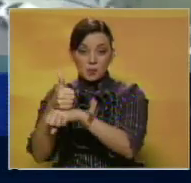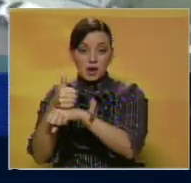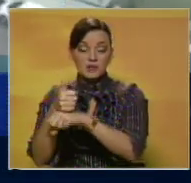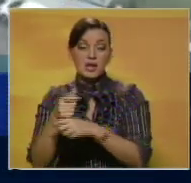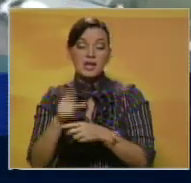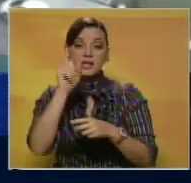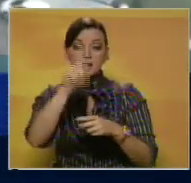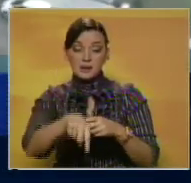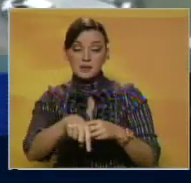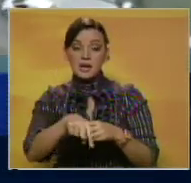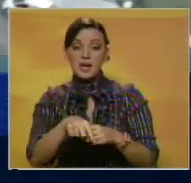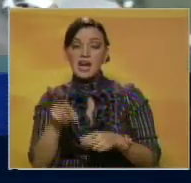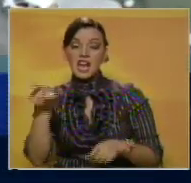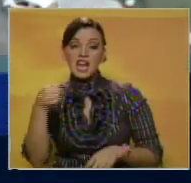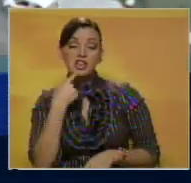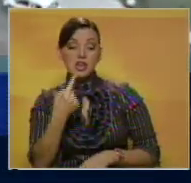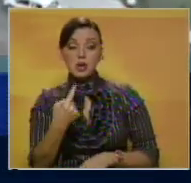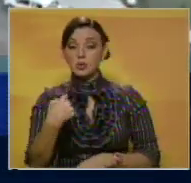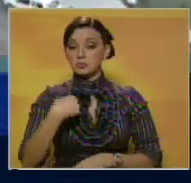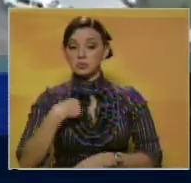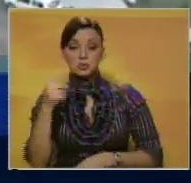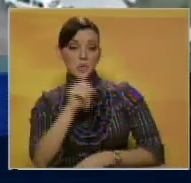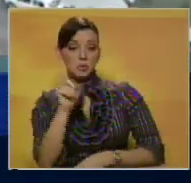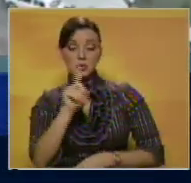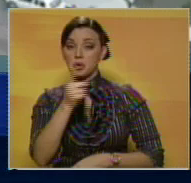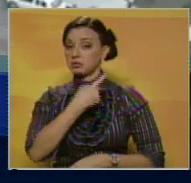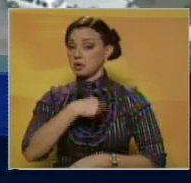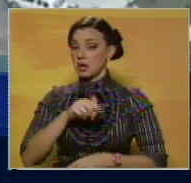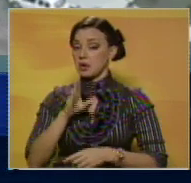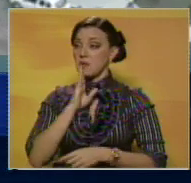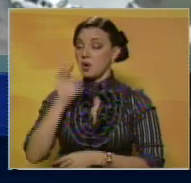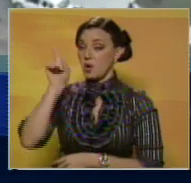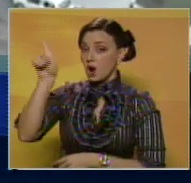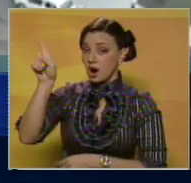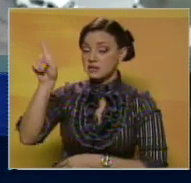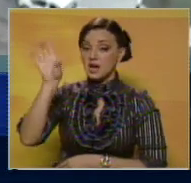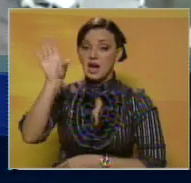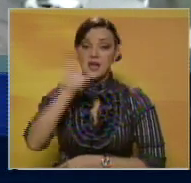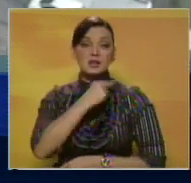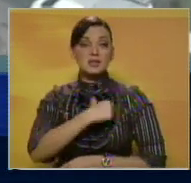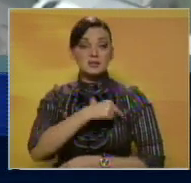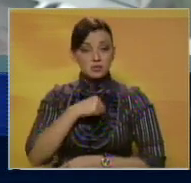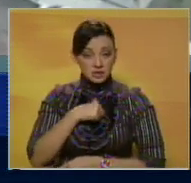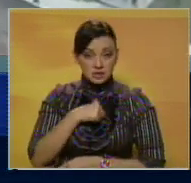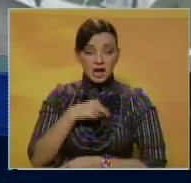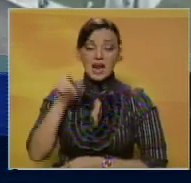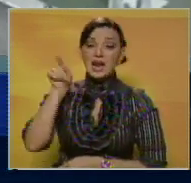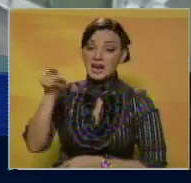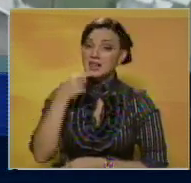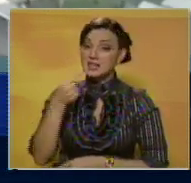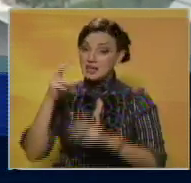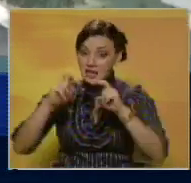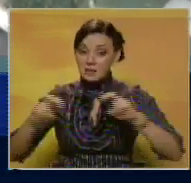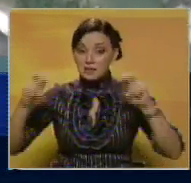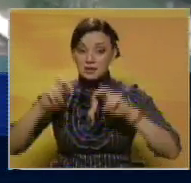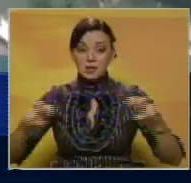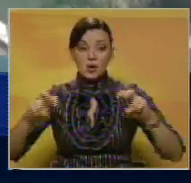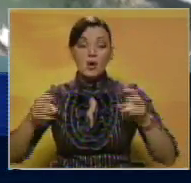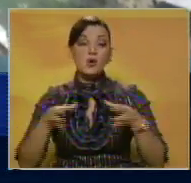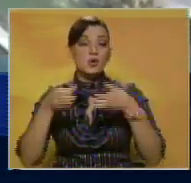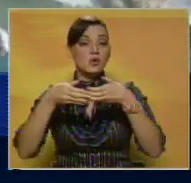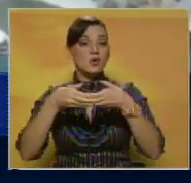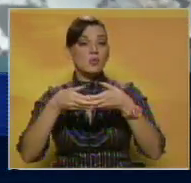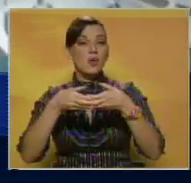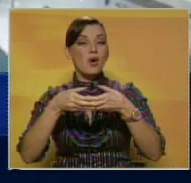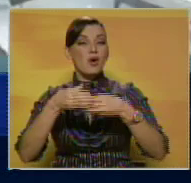Rousseff, mintió al negar que tenía cuentas en el extranjero cuando declaró ante una comisión que investiga el escándalo de corrupción en